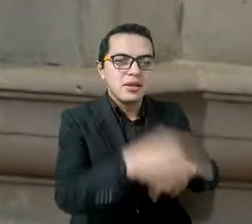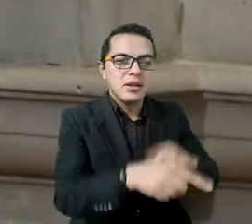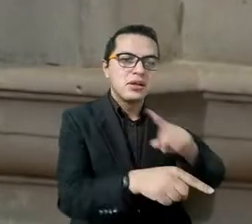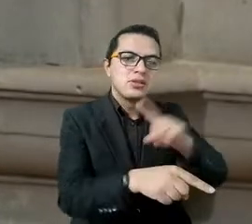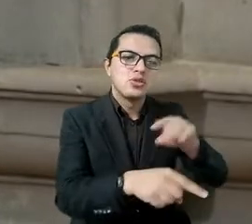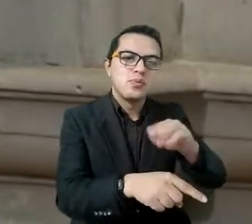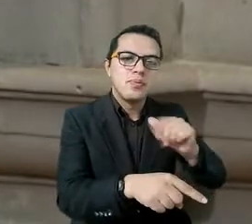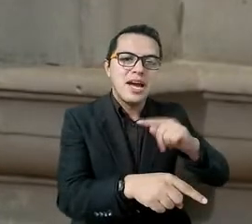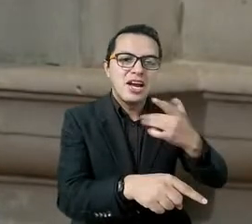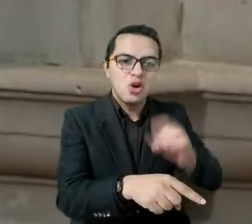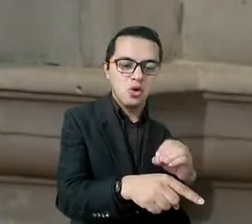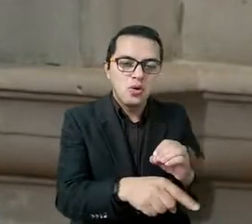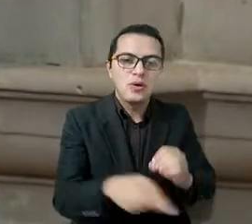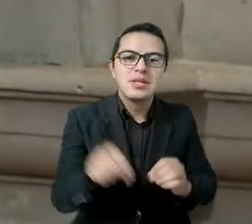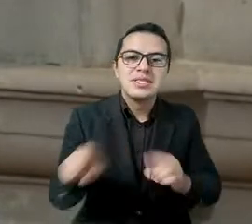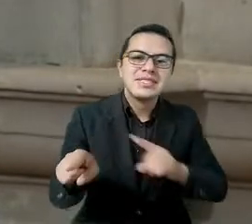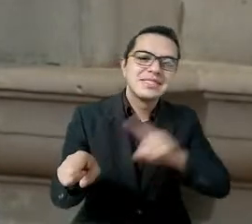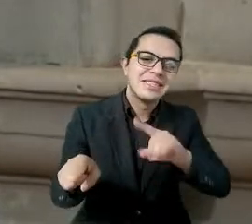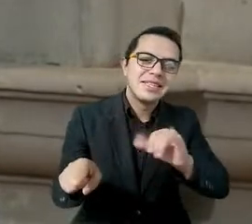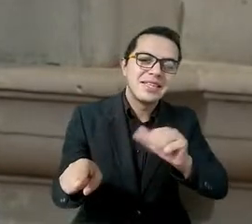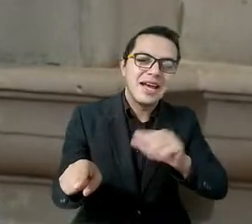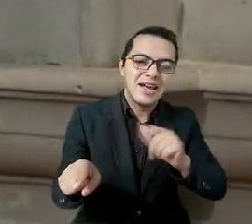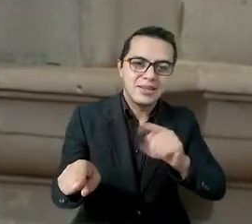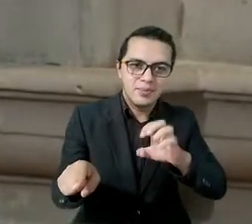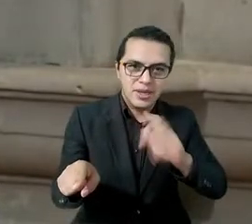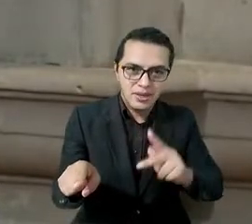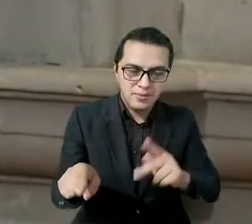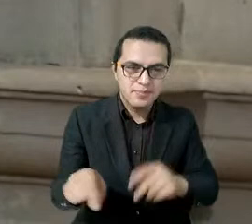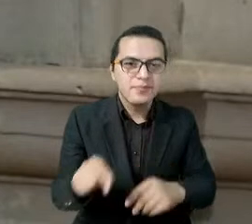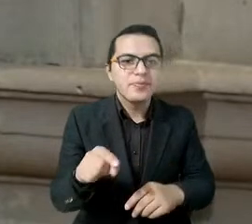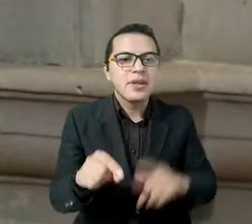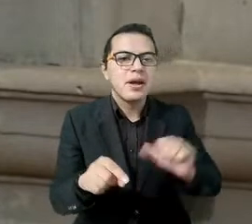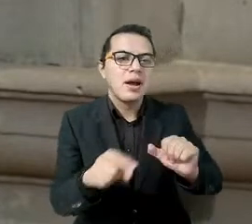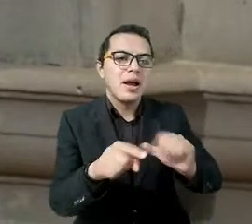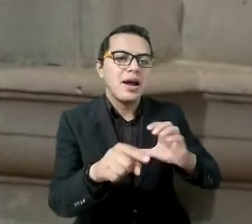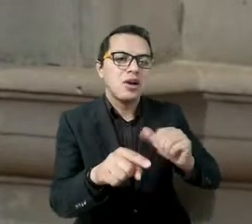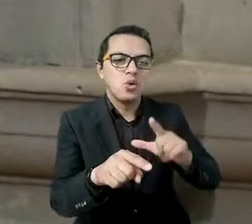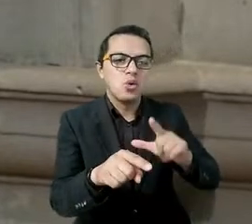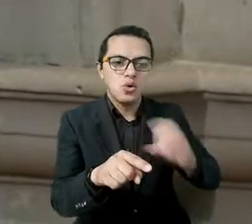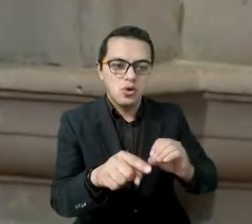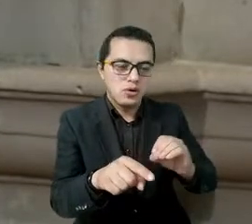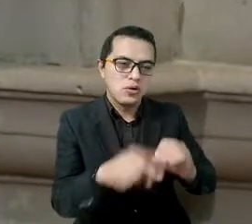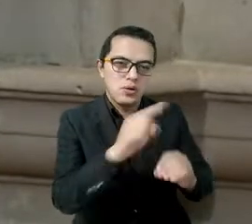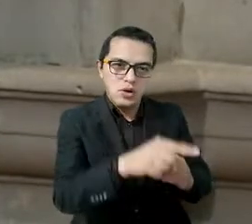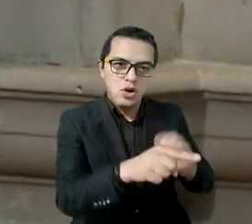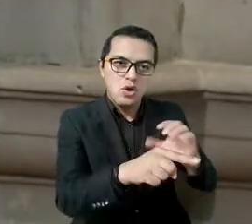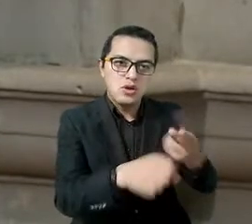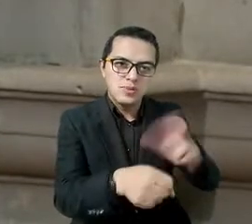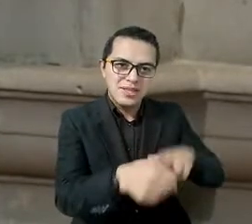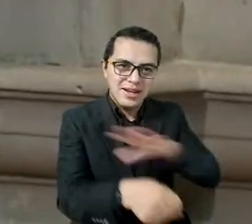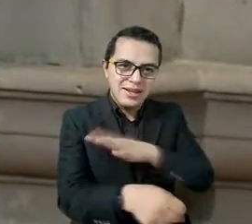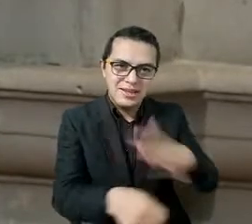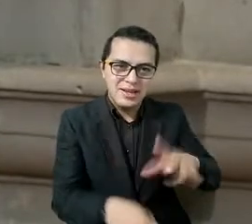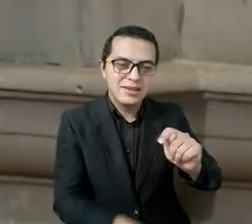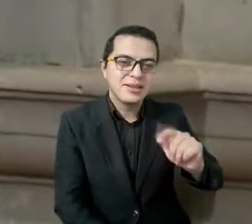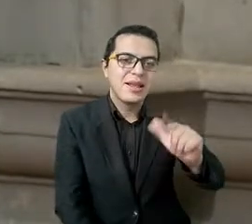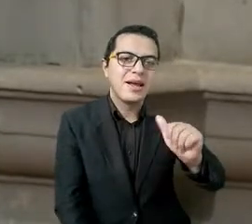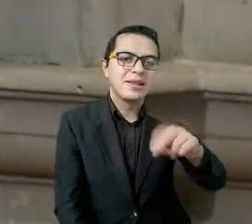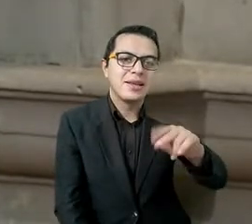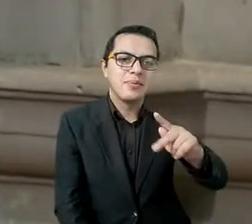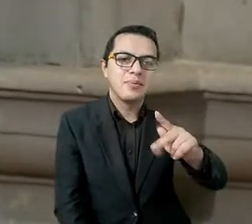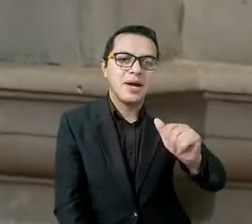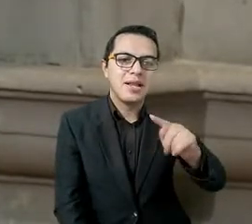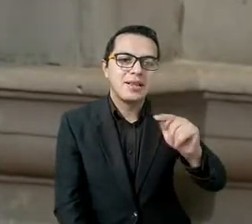Acolman, Cuautitlán Izcalli, Aculco y el Hospital General de Tlanelpantla Valle Ceilán y